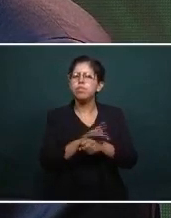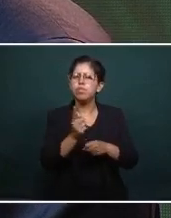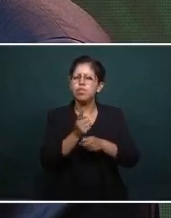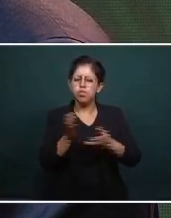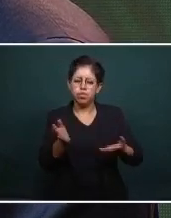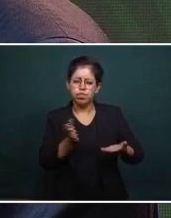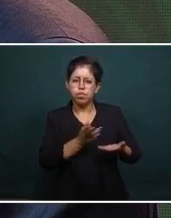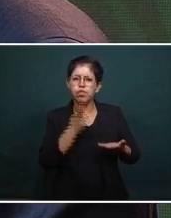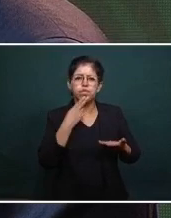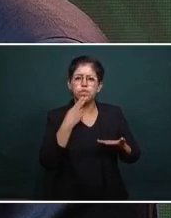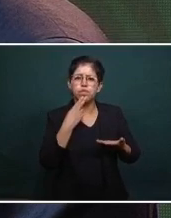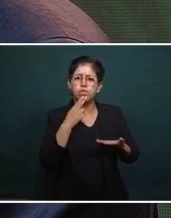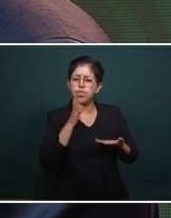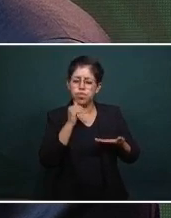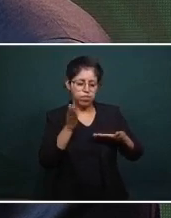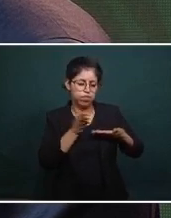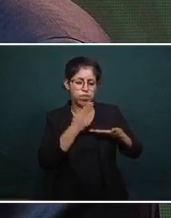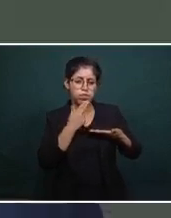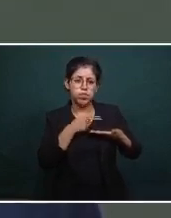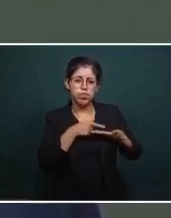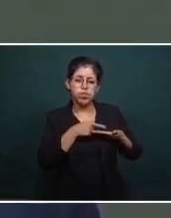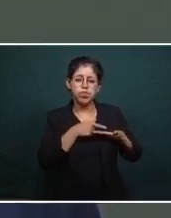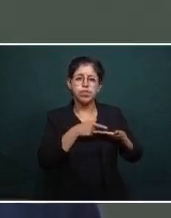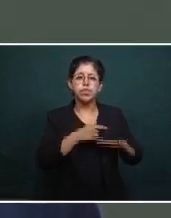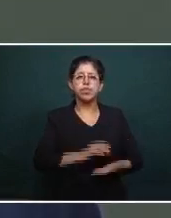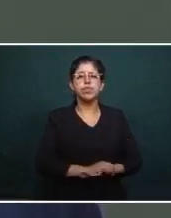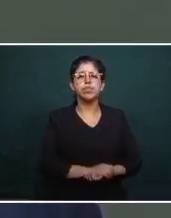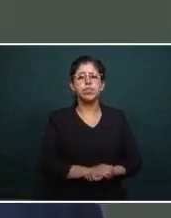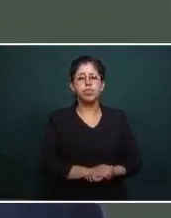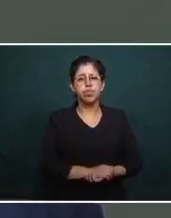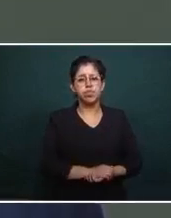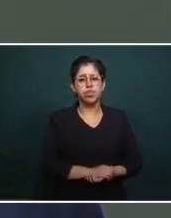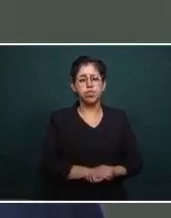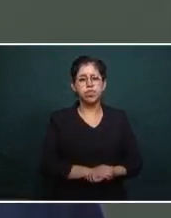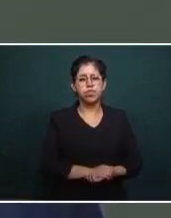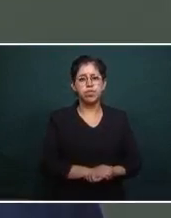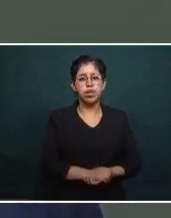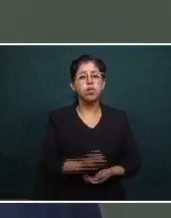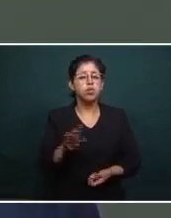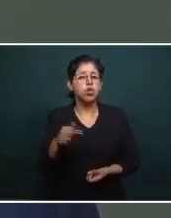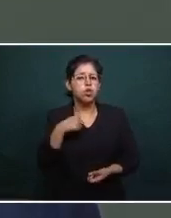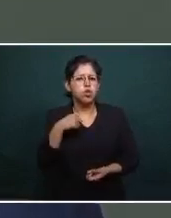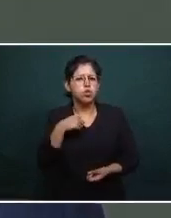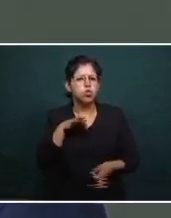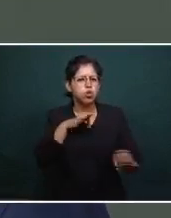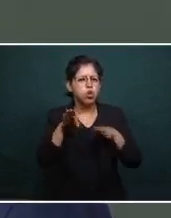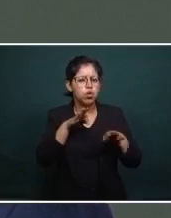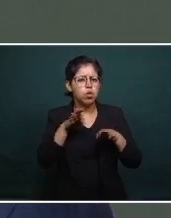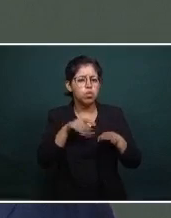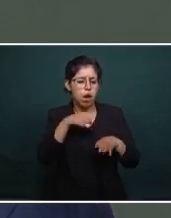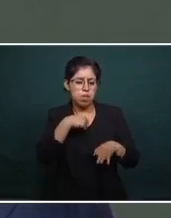actúa porque se lo solicitan